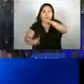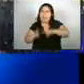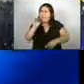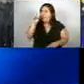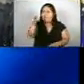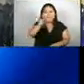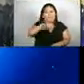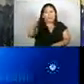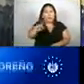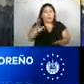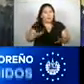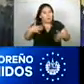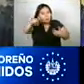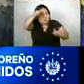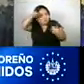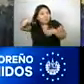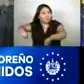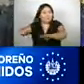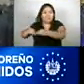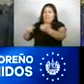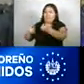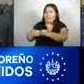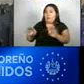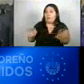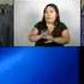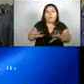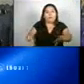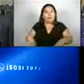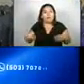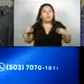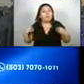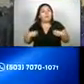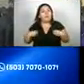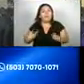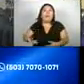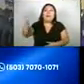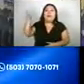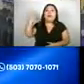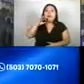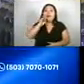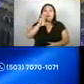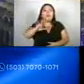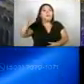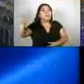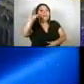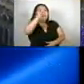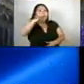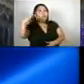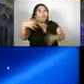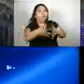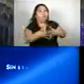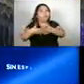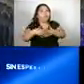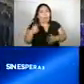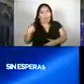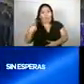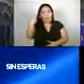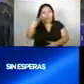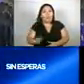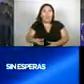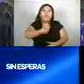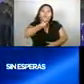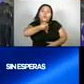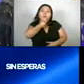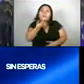exista una tregua con pandilleros, tal como lo señaló el país estadounidense hace algunos días. Esa es la